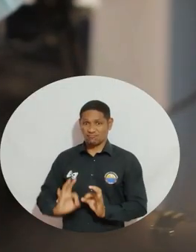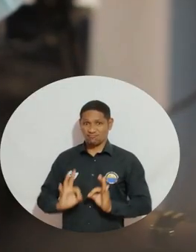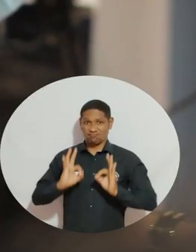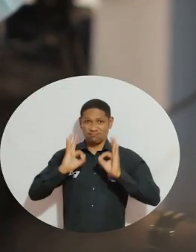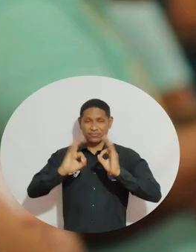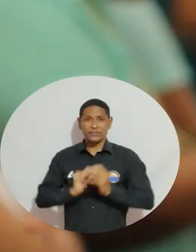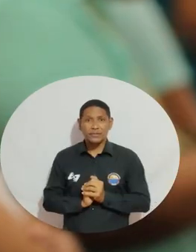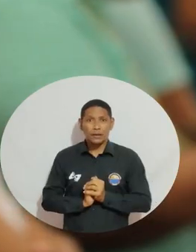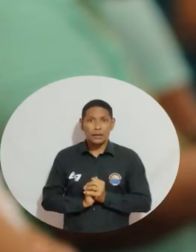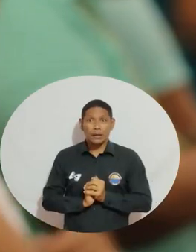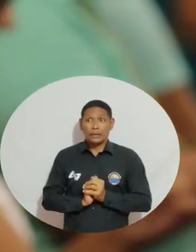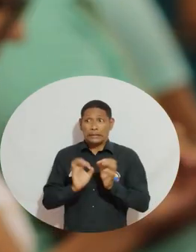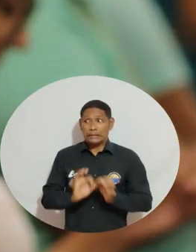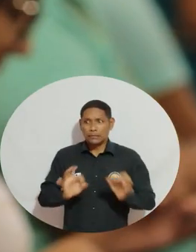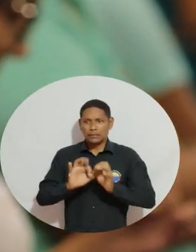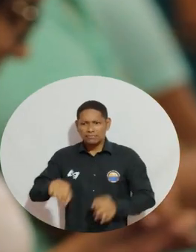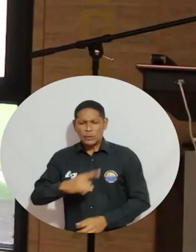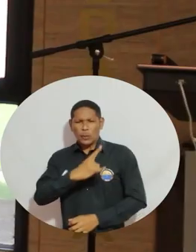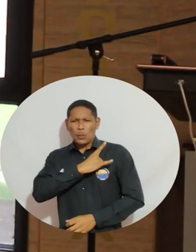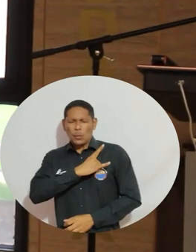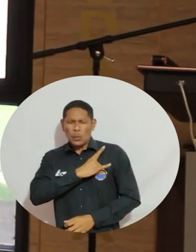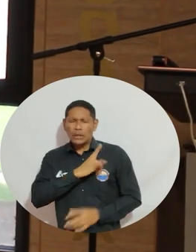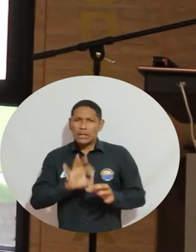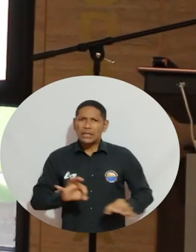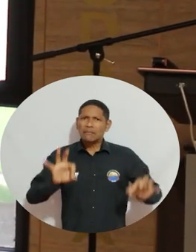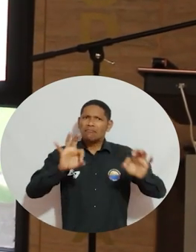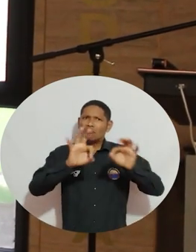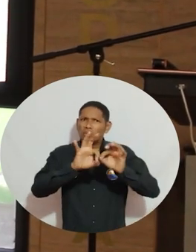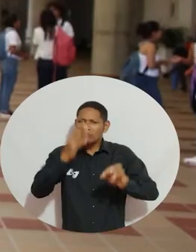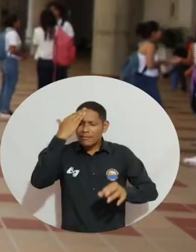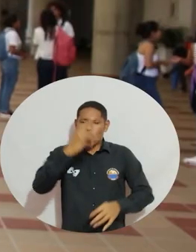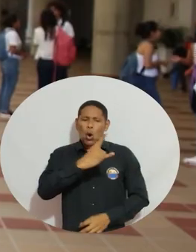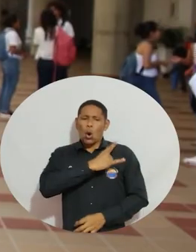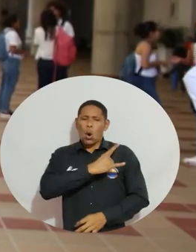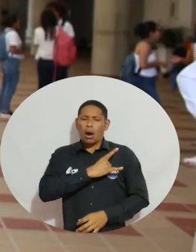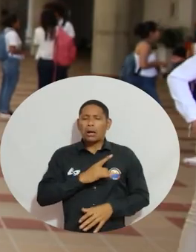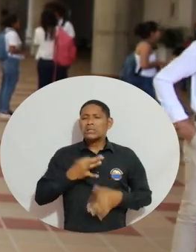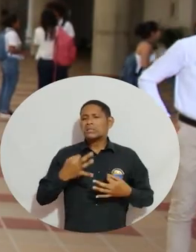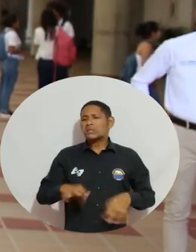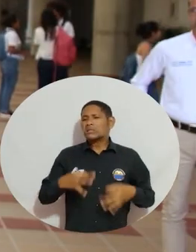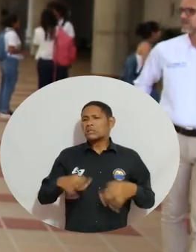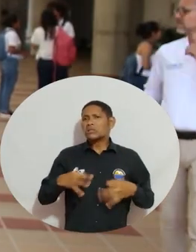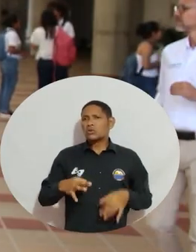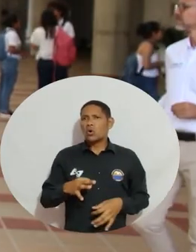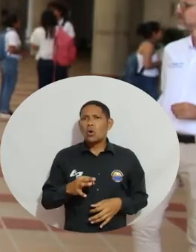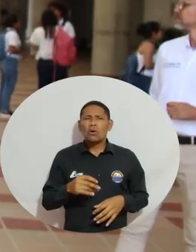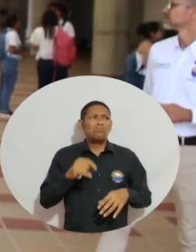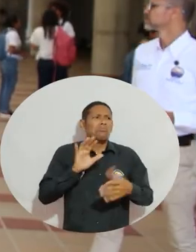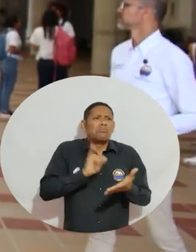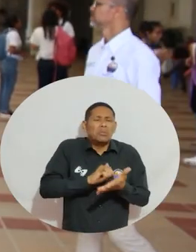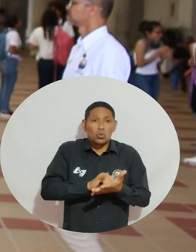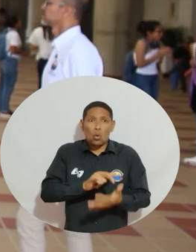pospandemia. Agradecer a esta universidad. Le tengo un cariño especial porque no se conforma con